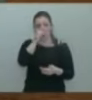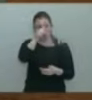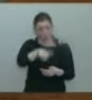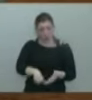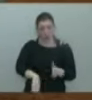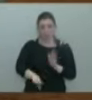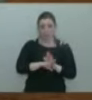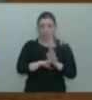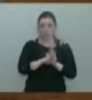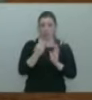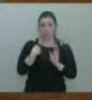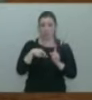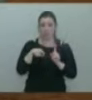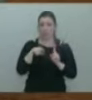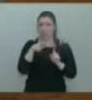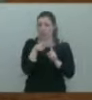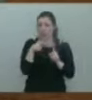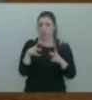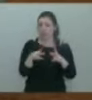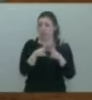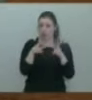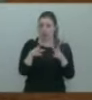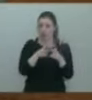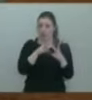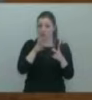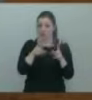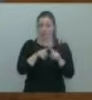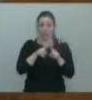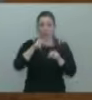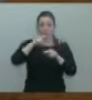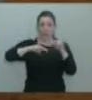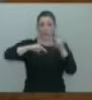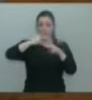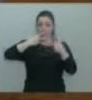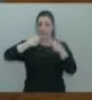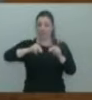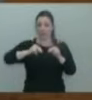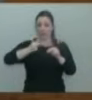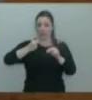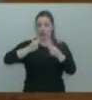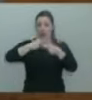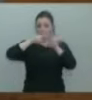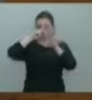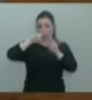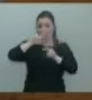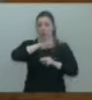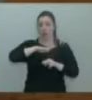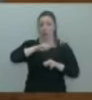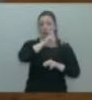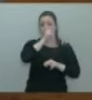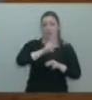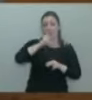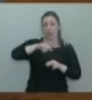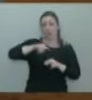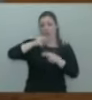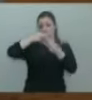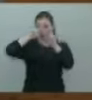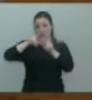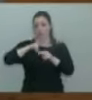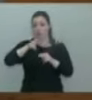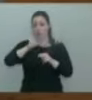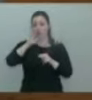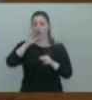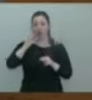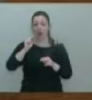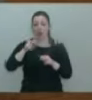su objeto social tras la culminación de las obras de construcción del Hospital Albert Builla de Mieres y del nuevo UCA, porque